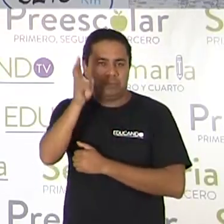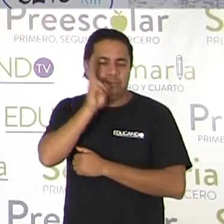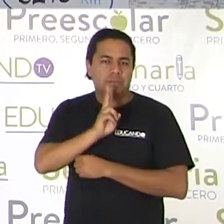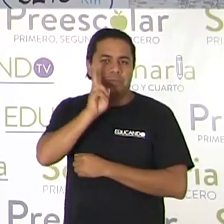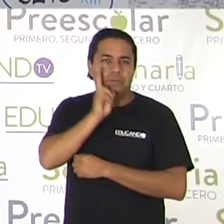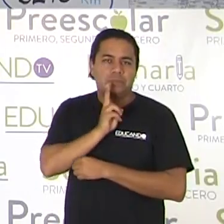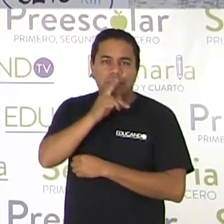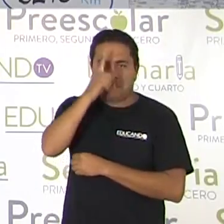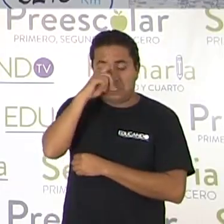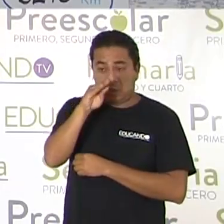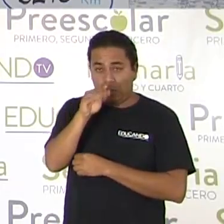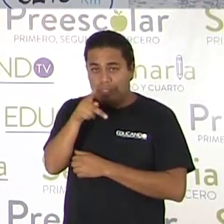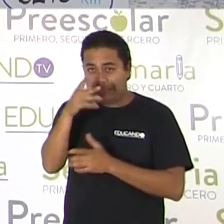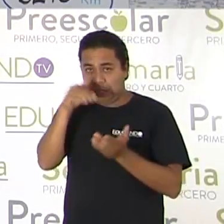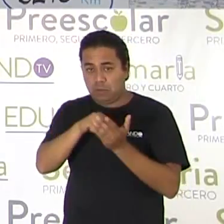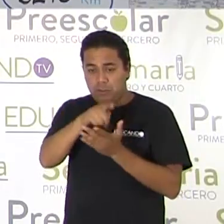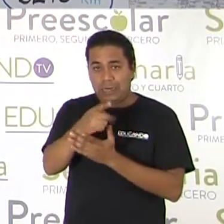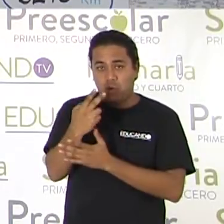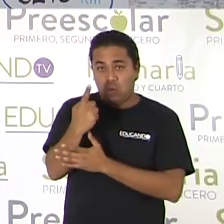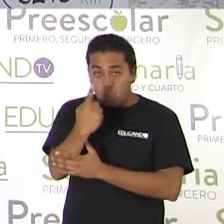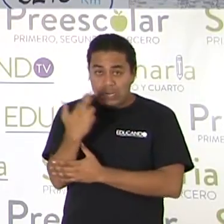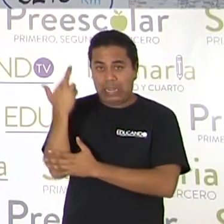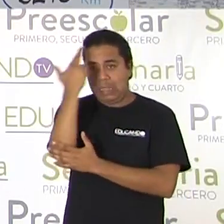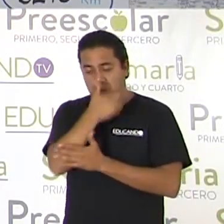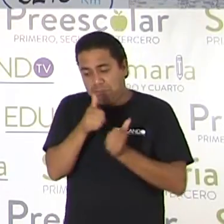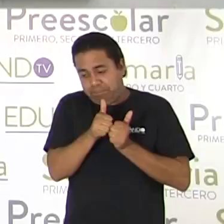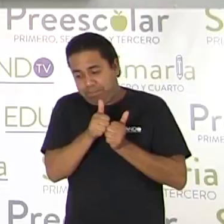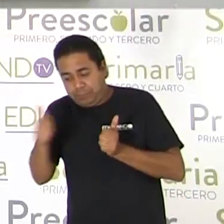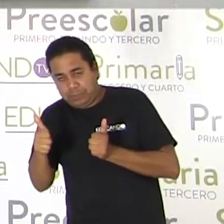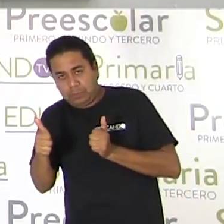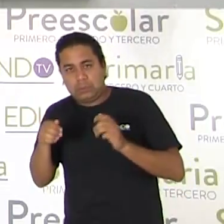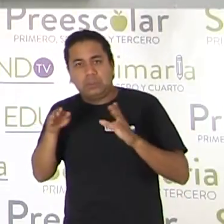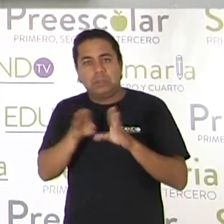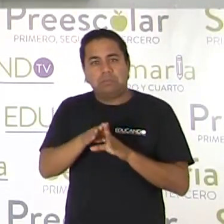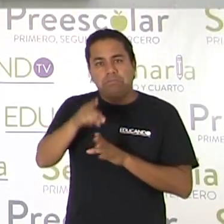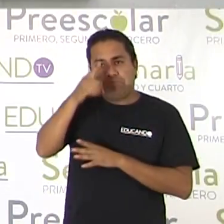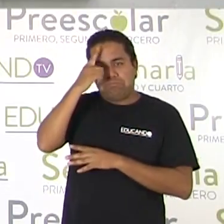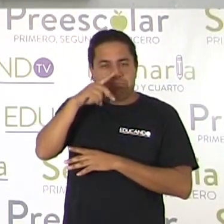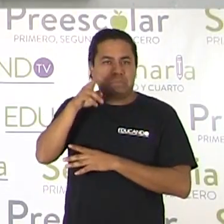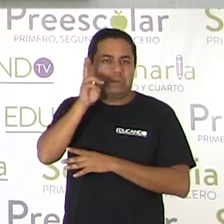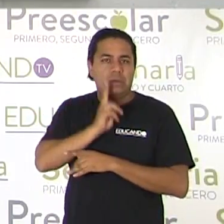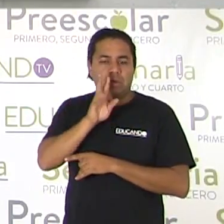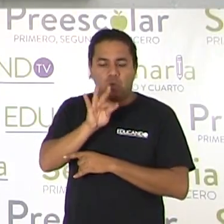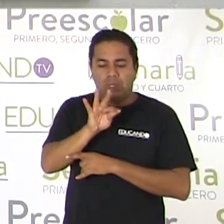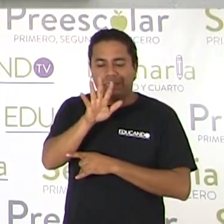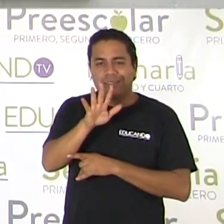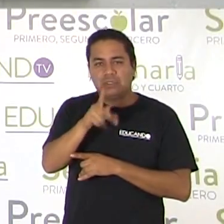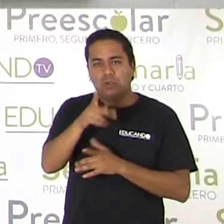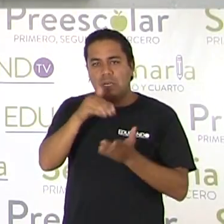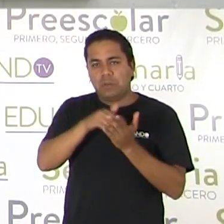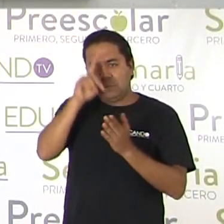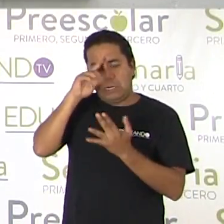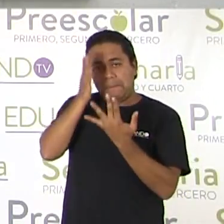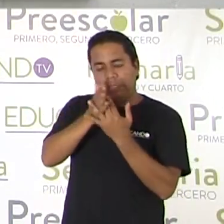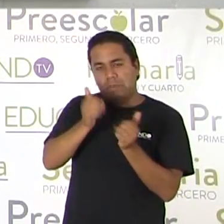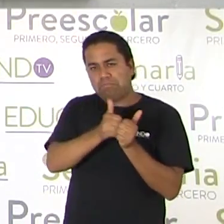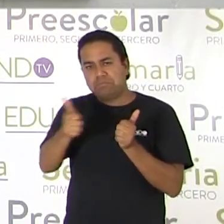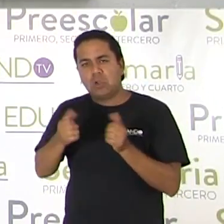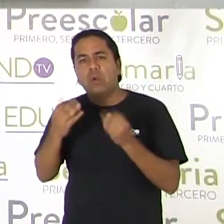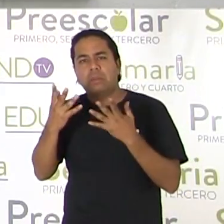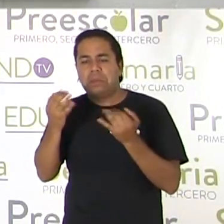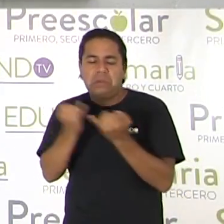si para 90 kilómetros utiliza una hora, ¿cuánto sería para 45 kilómetros, que es la mitad? Pues